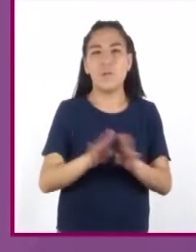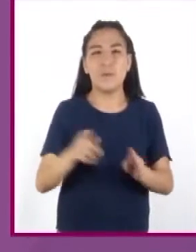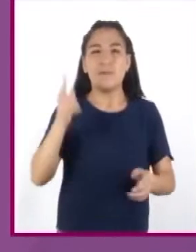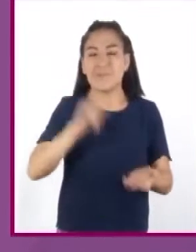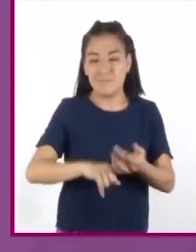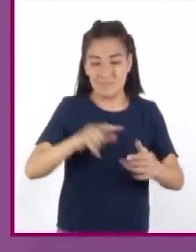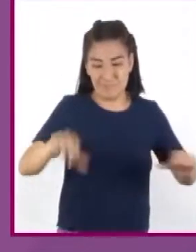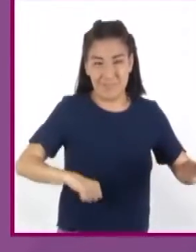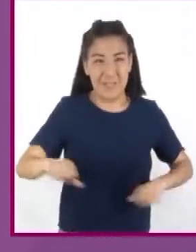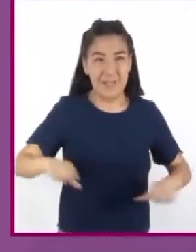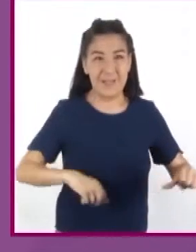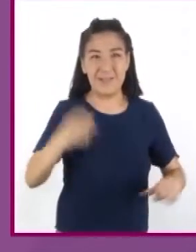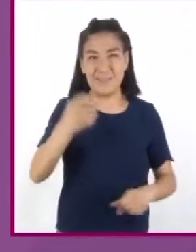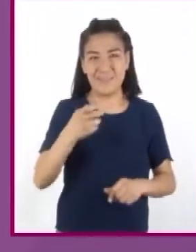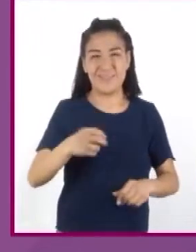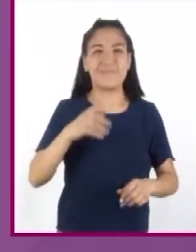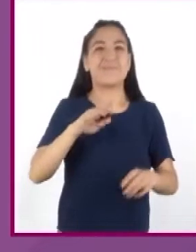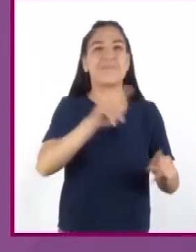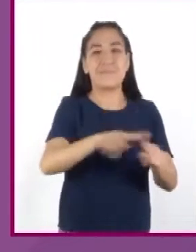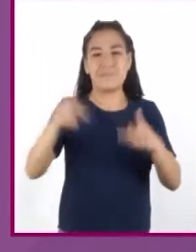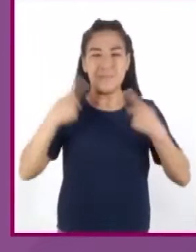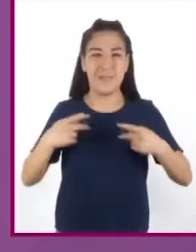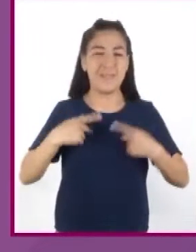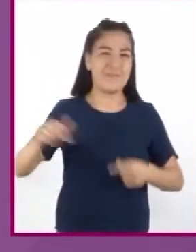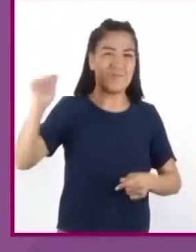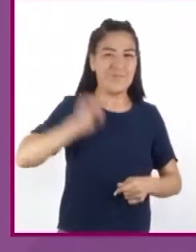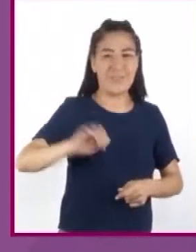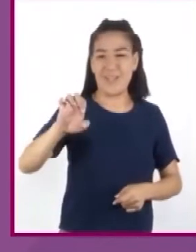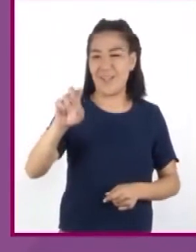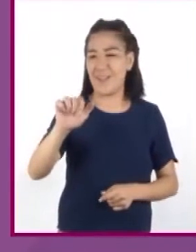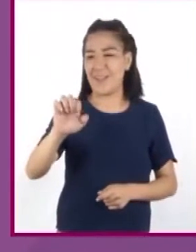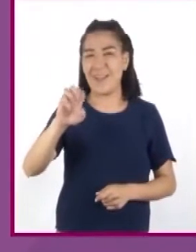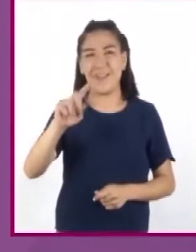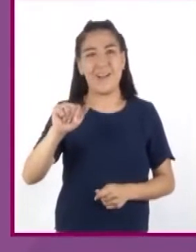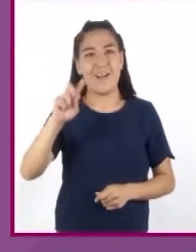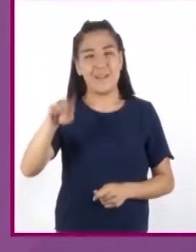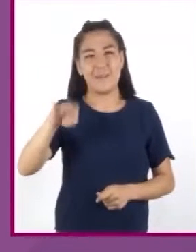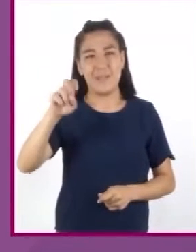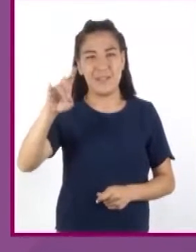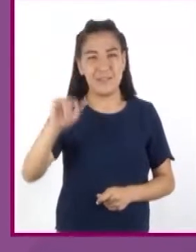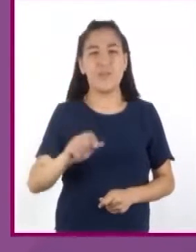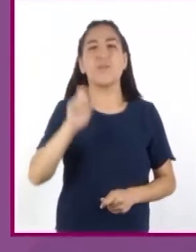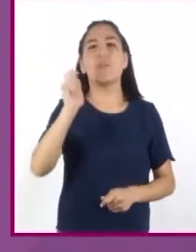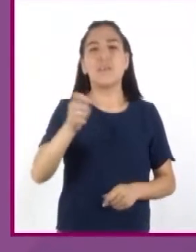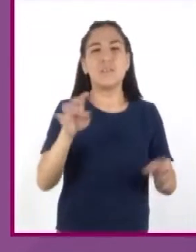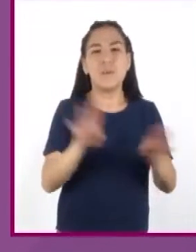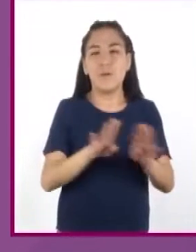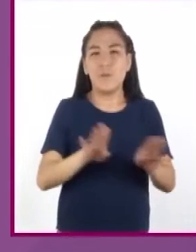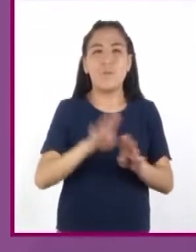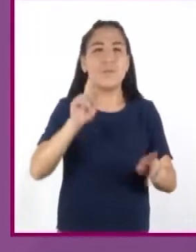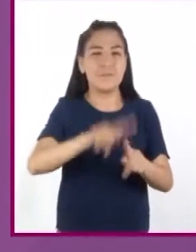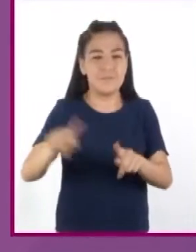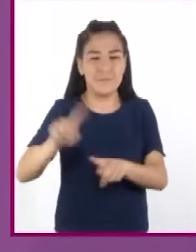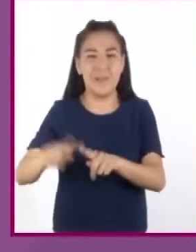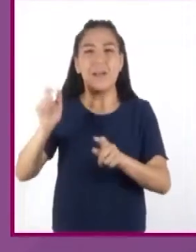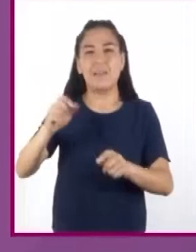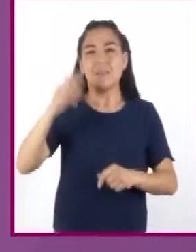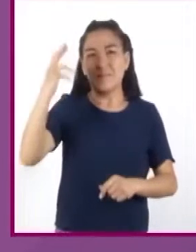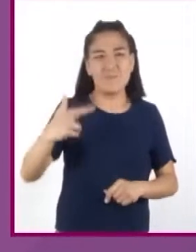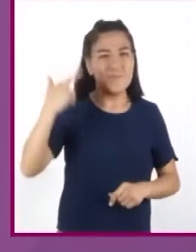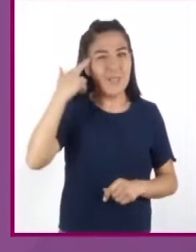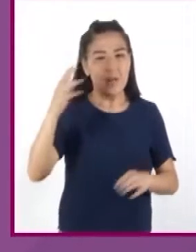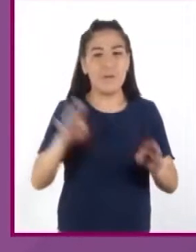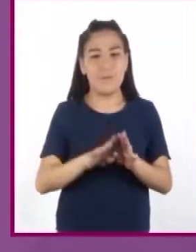actividades de la gente en la Edad Media. Por ejemplo, la palabra barbero deriva de barba a finales de la Edad Media. Se empleó también para